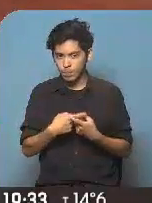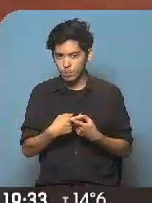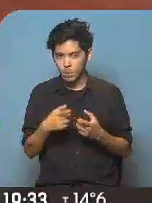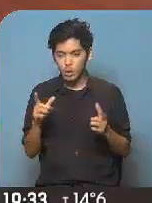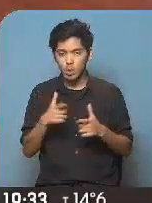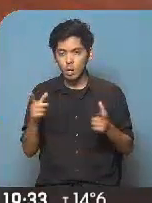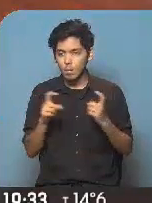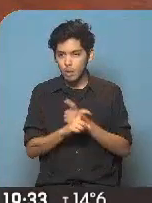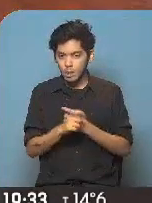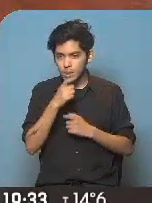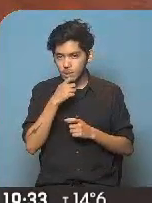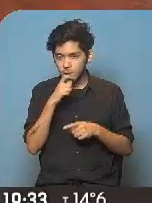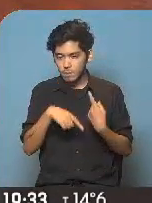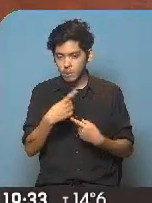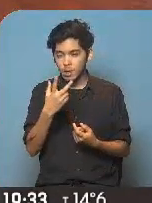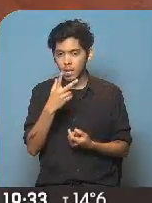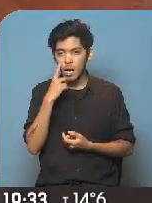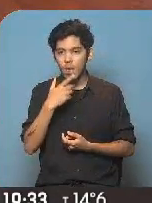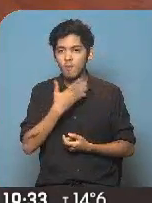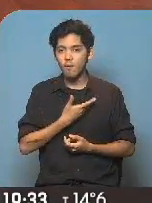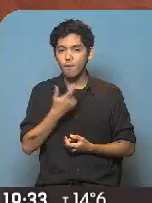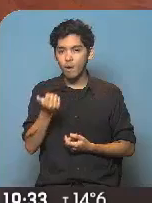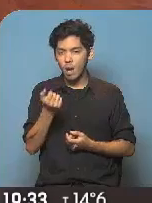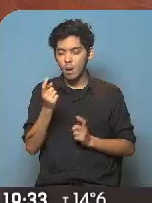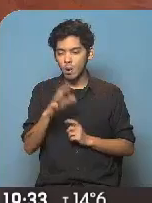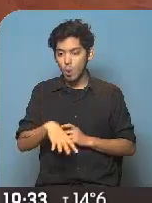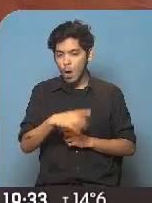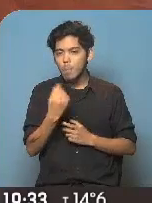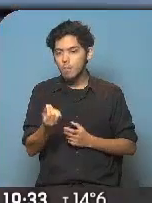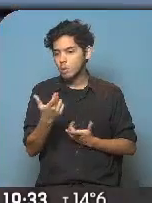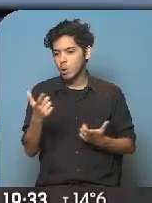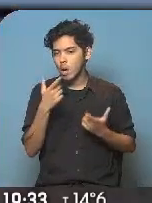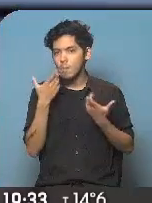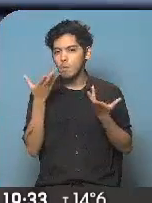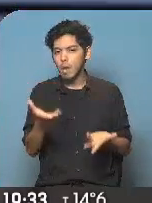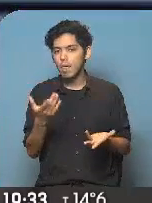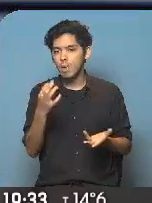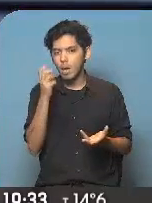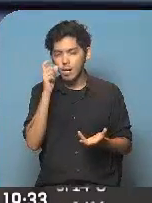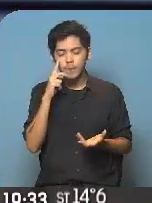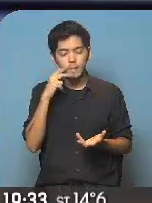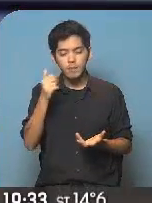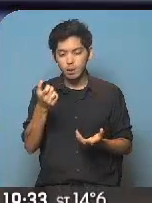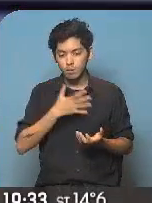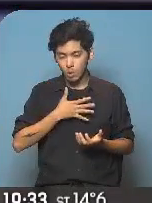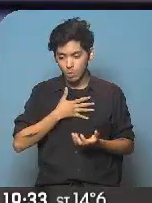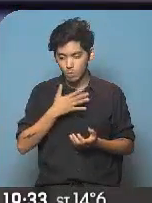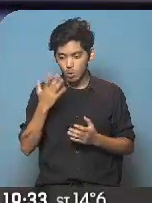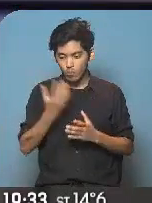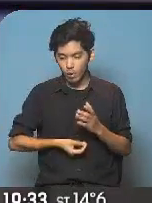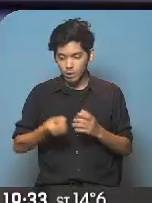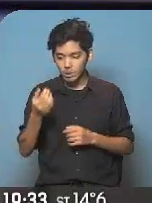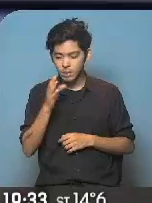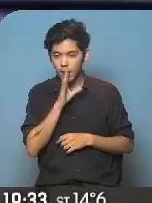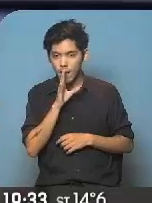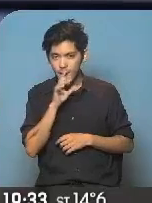ningún problema si el partido se mantenía en Haifa, porque hasta ese momento no había ni siquiera un reclamo palestino. ¿Hubo también errores propios del gobierno israelí en